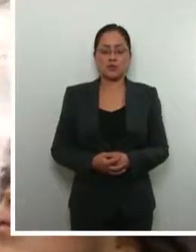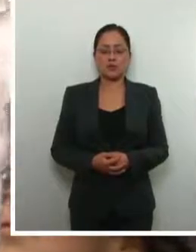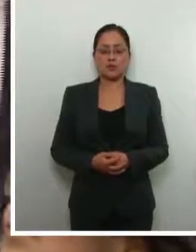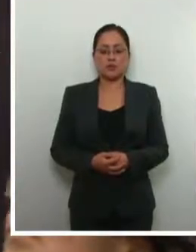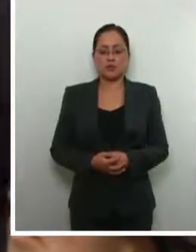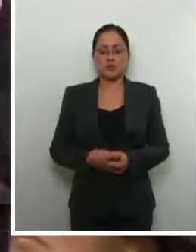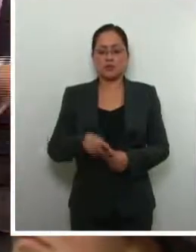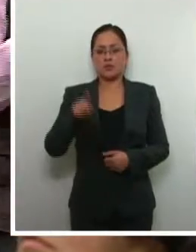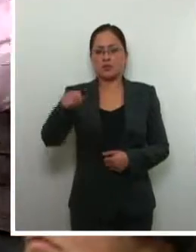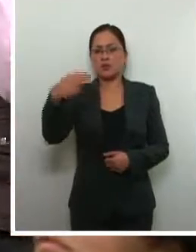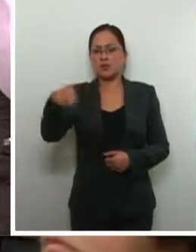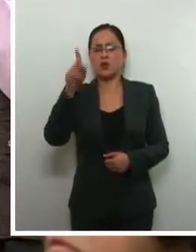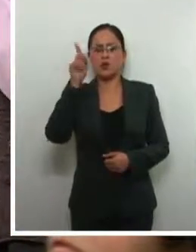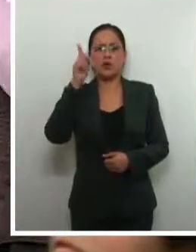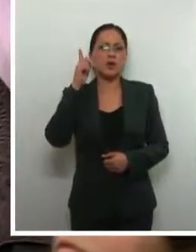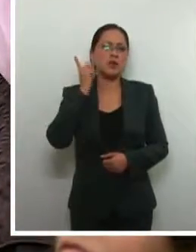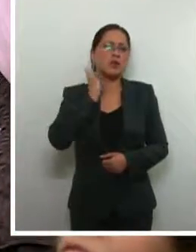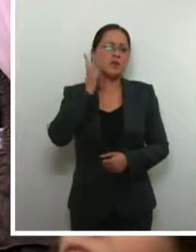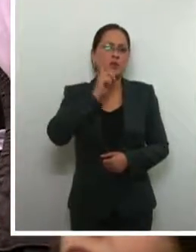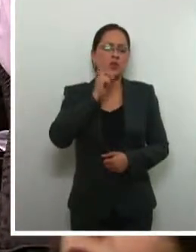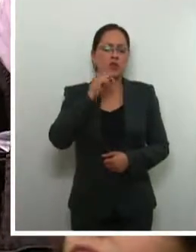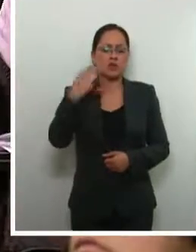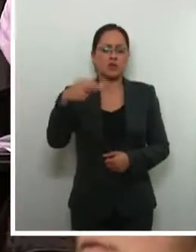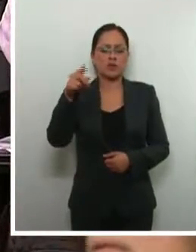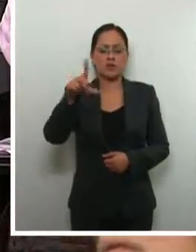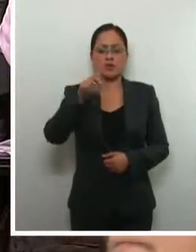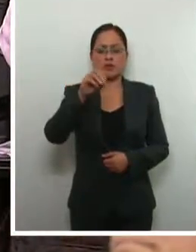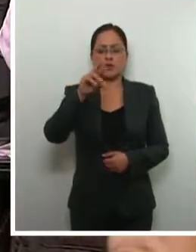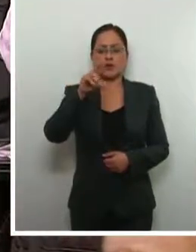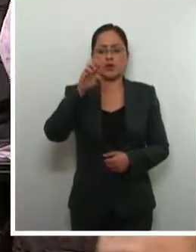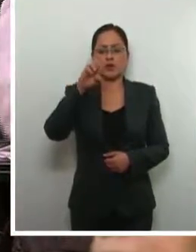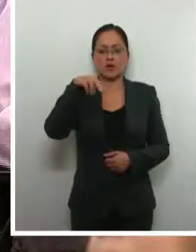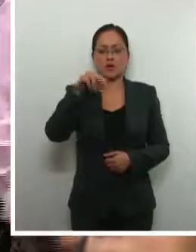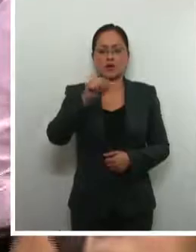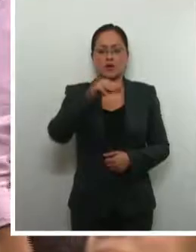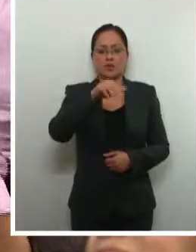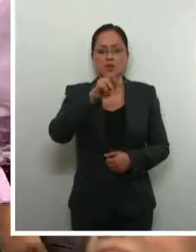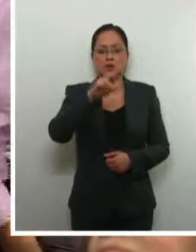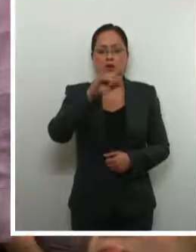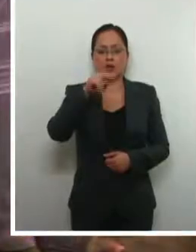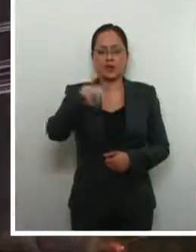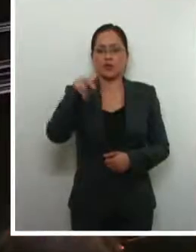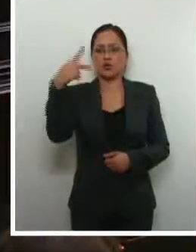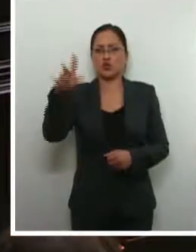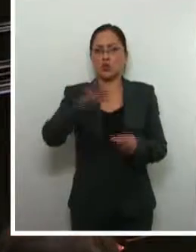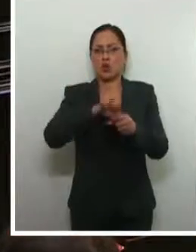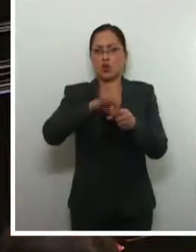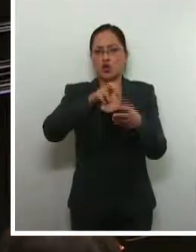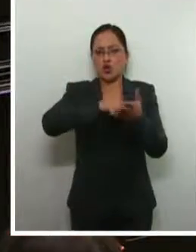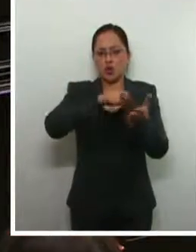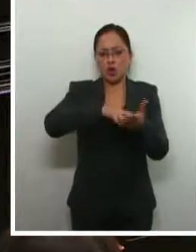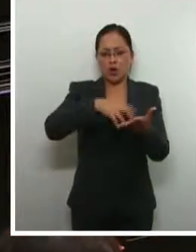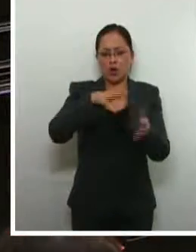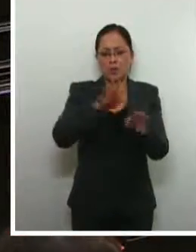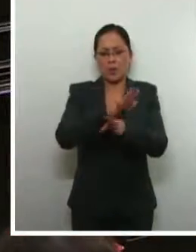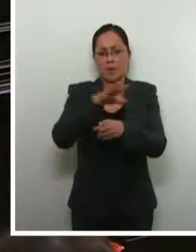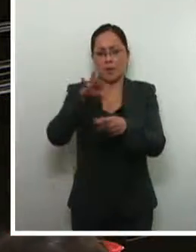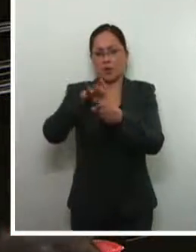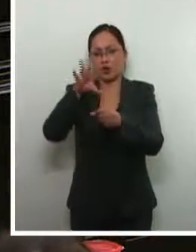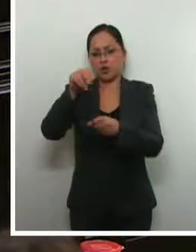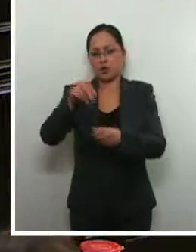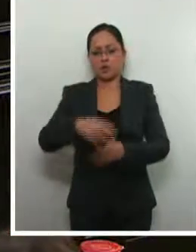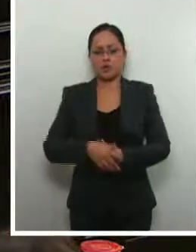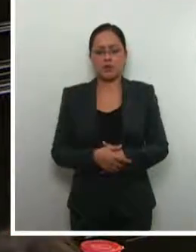¿Pero su nombre, diputada? Lorena Marín rectifica su voto en contra.